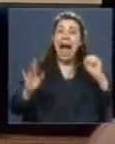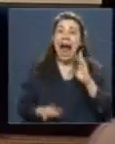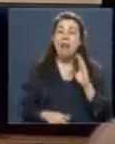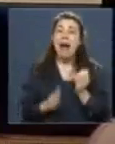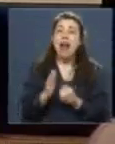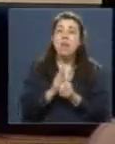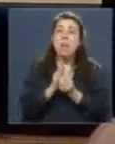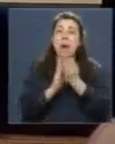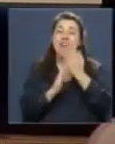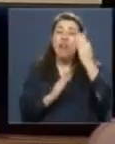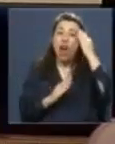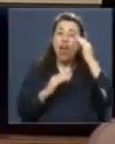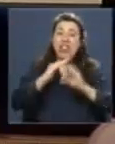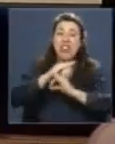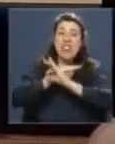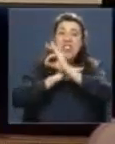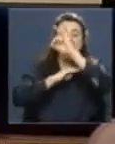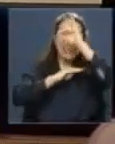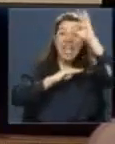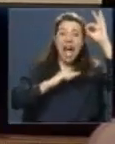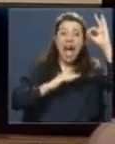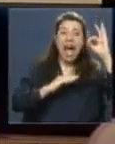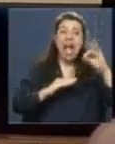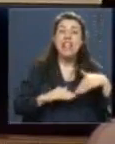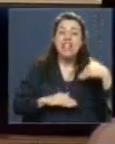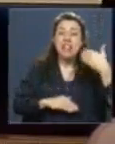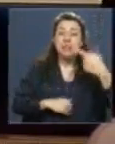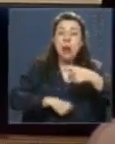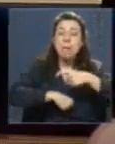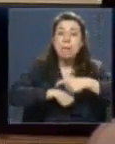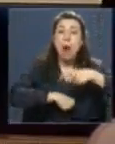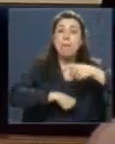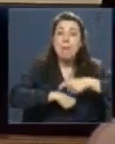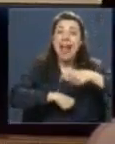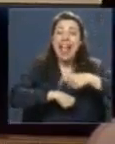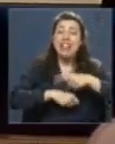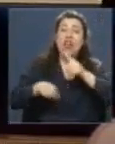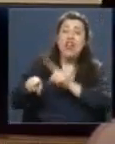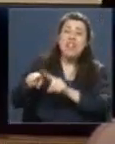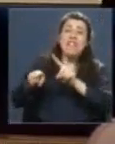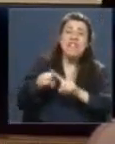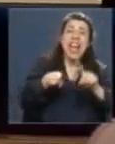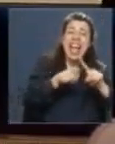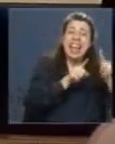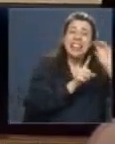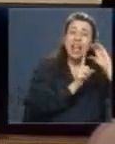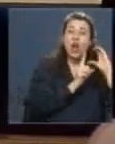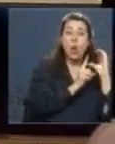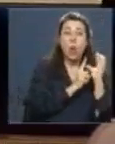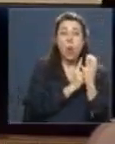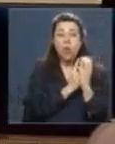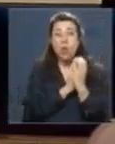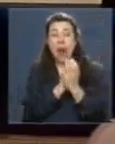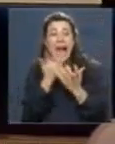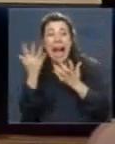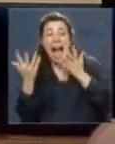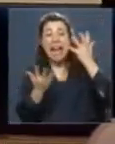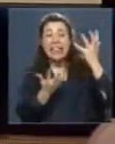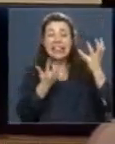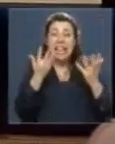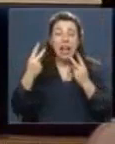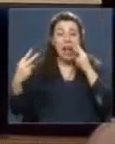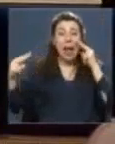nuevo día y llegará el momento en diferentes culturas que se